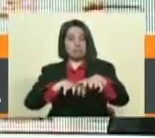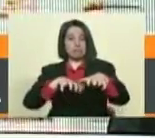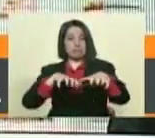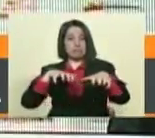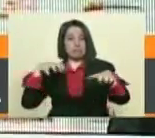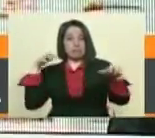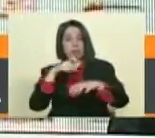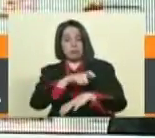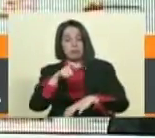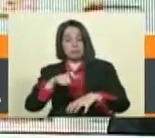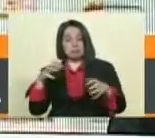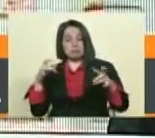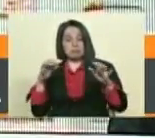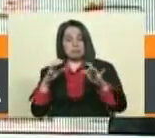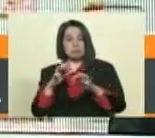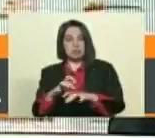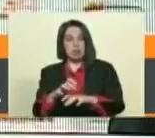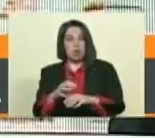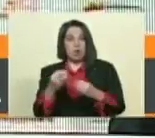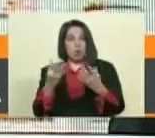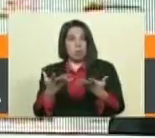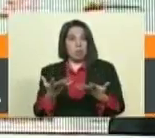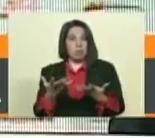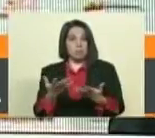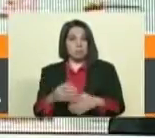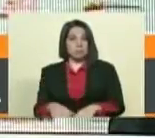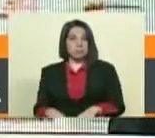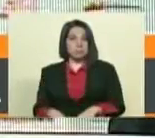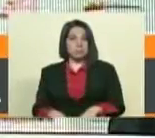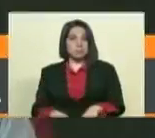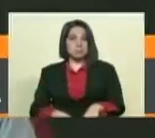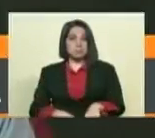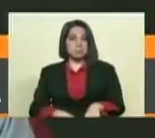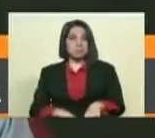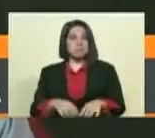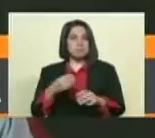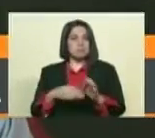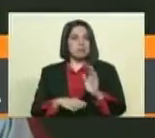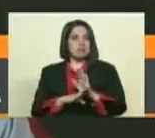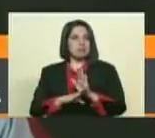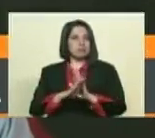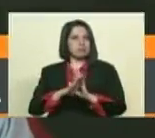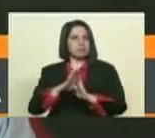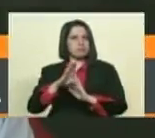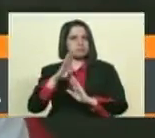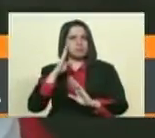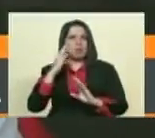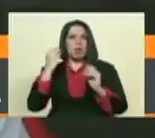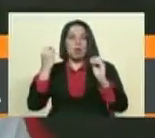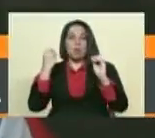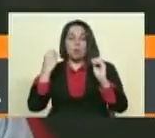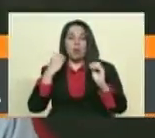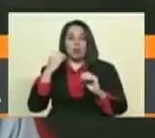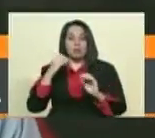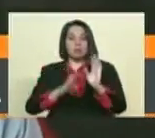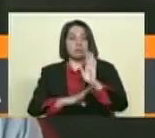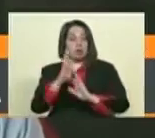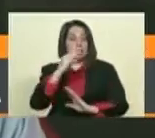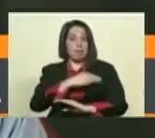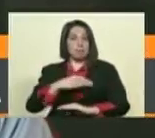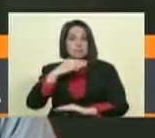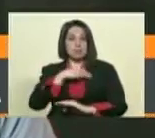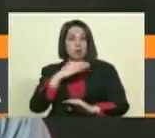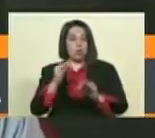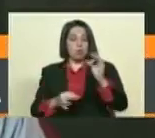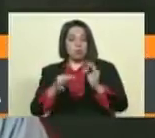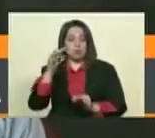lo digo porque tú eres la próxima alcaldesa de Caracas, y en Caracas tenemos que desarrollar la gran misión Justicia Socialista a fondo,